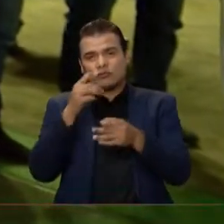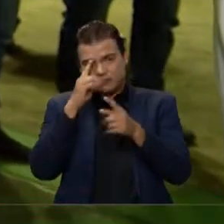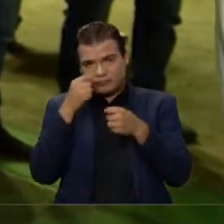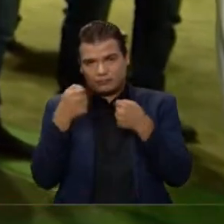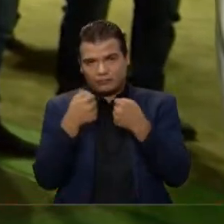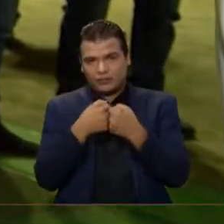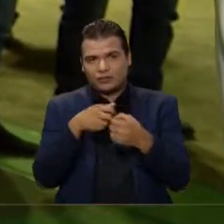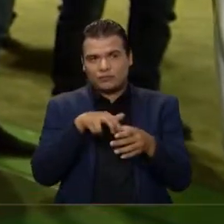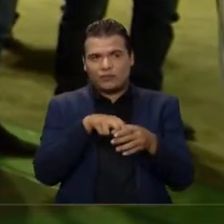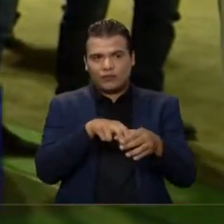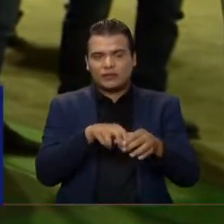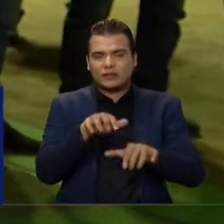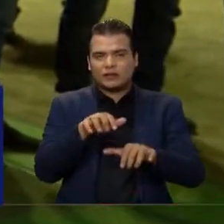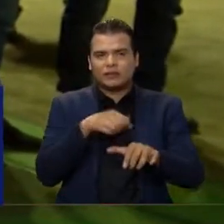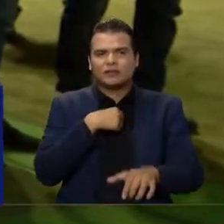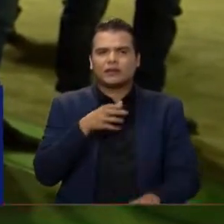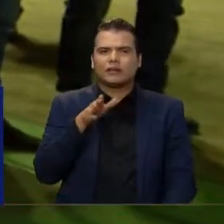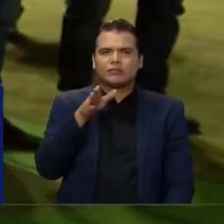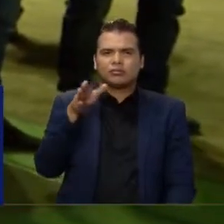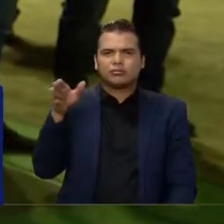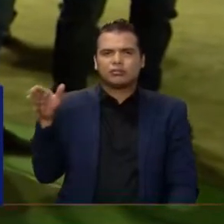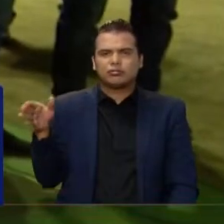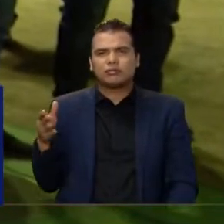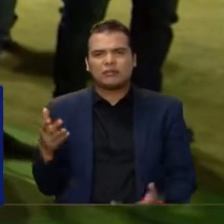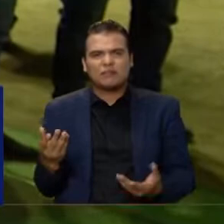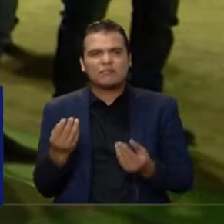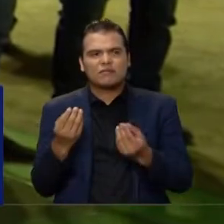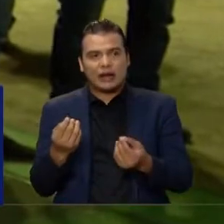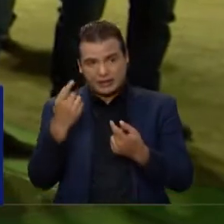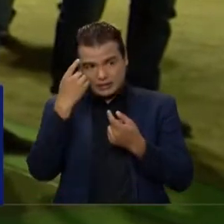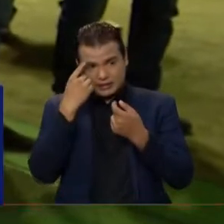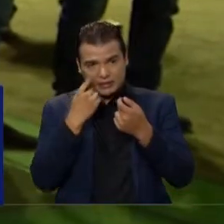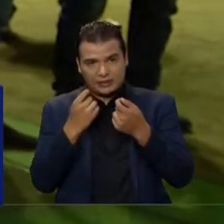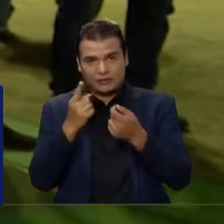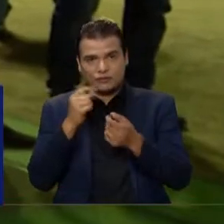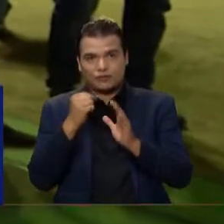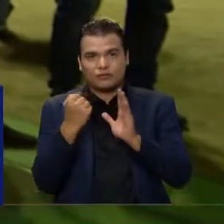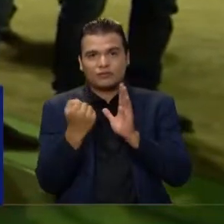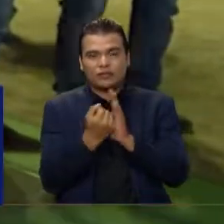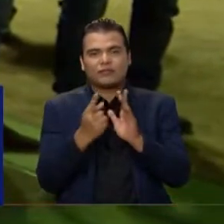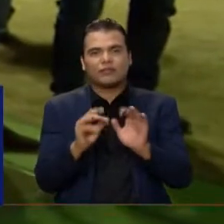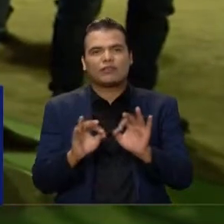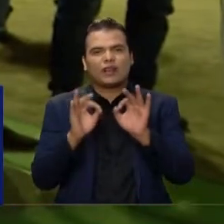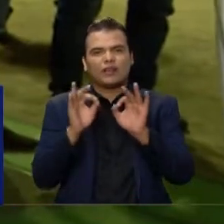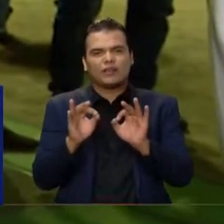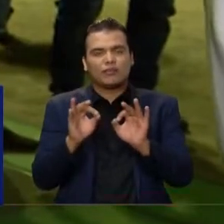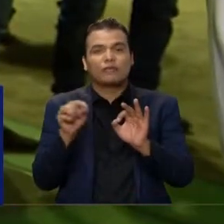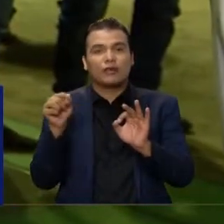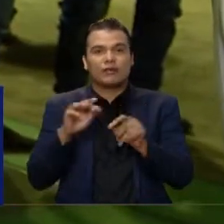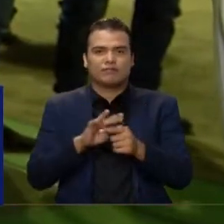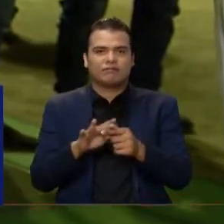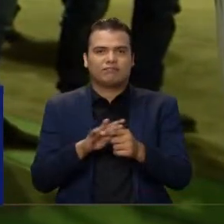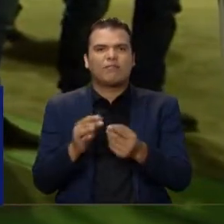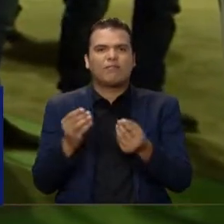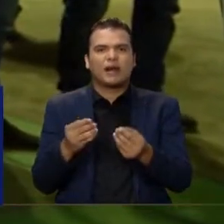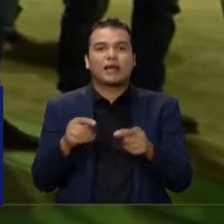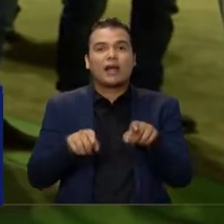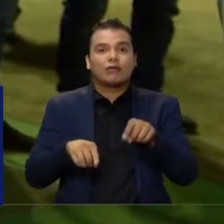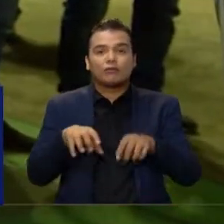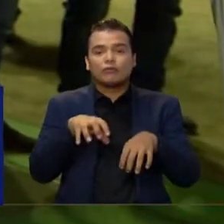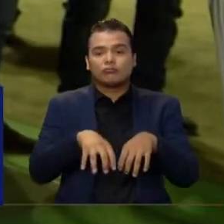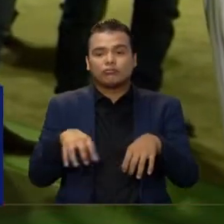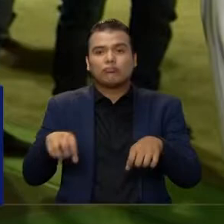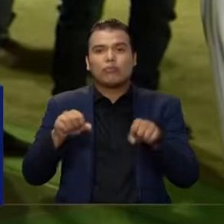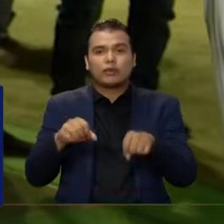de Movilidad, quien desarrolla estrategias del sello calidoso que busca ampliar el horario de establecimientos comercial hasta las 5 de